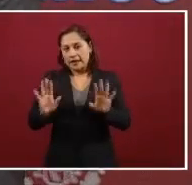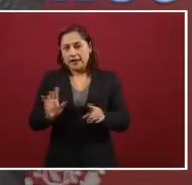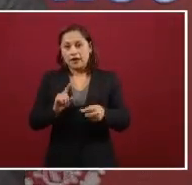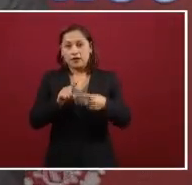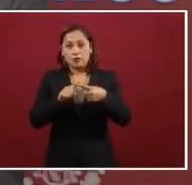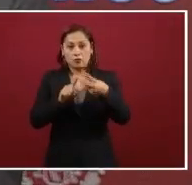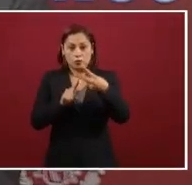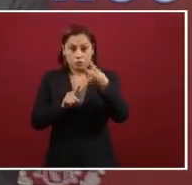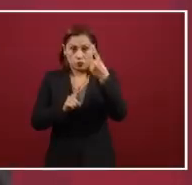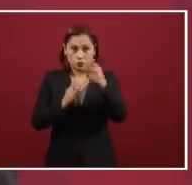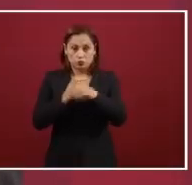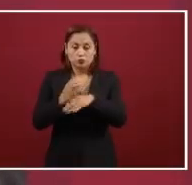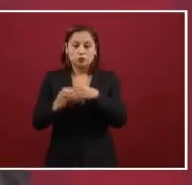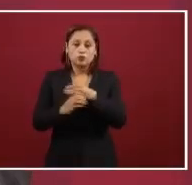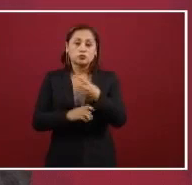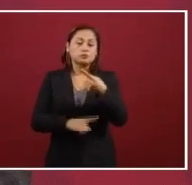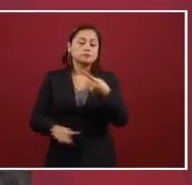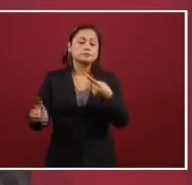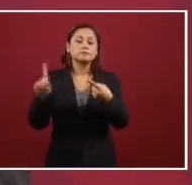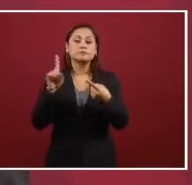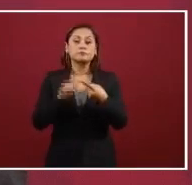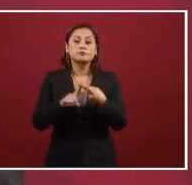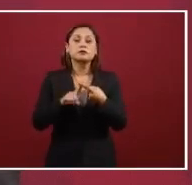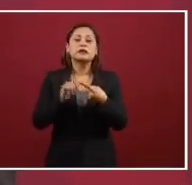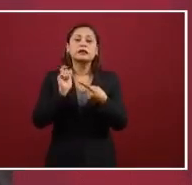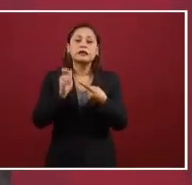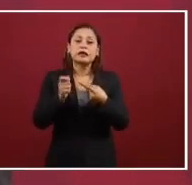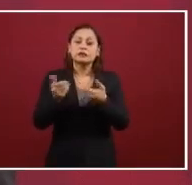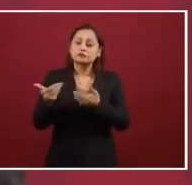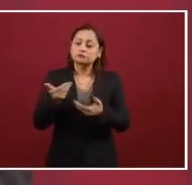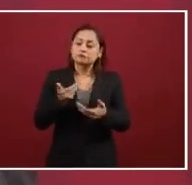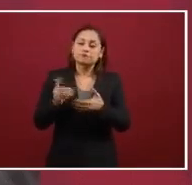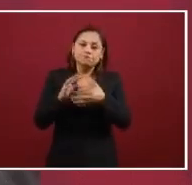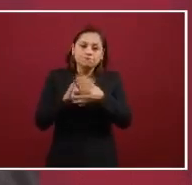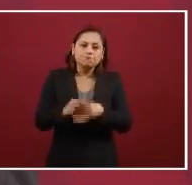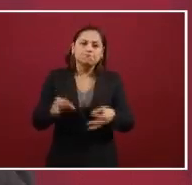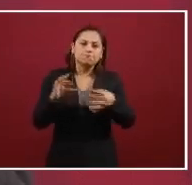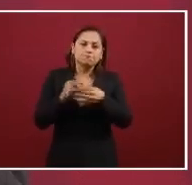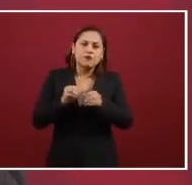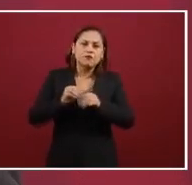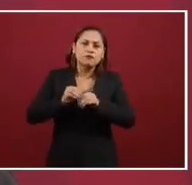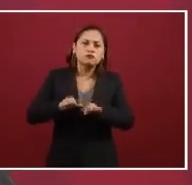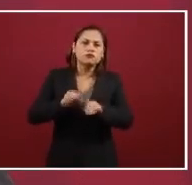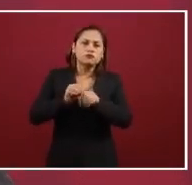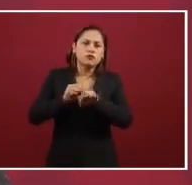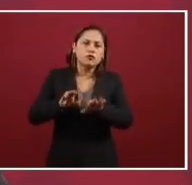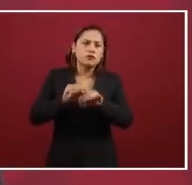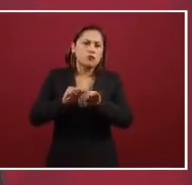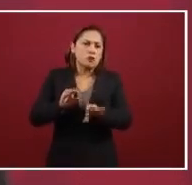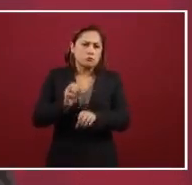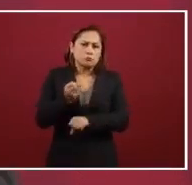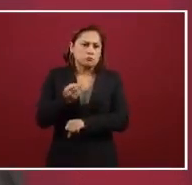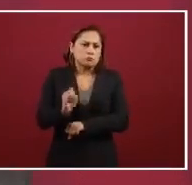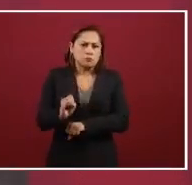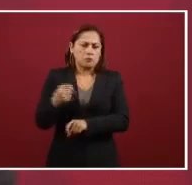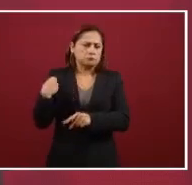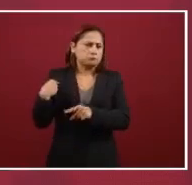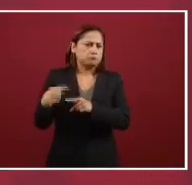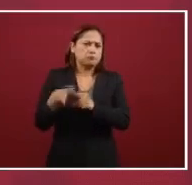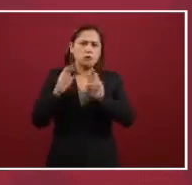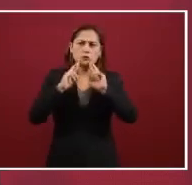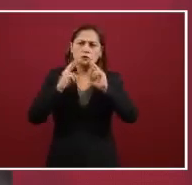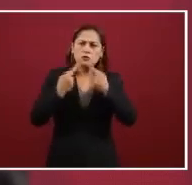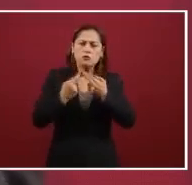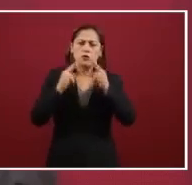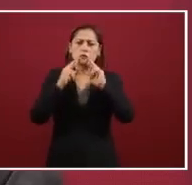ser muy transparente en todo lo que hacemos. Y así hemos ido. Todas las negociaciones, pláticas, intercambios, se los